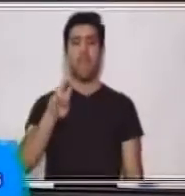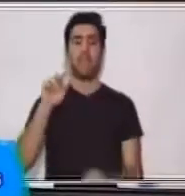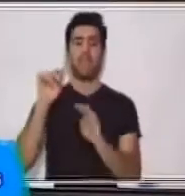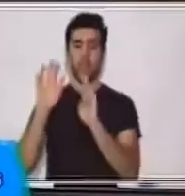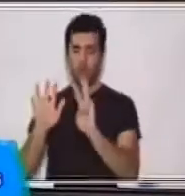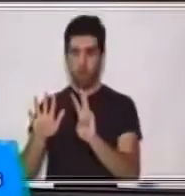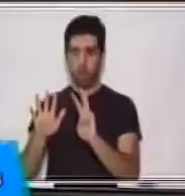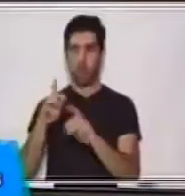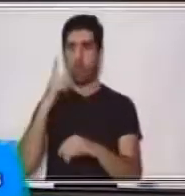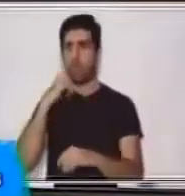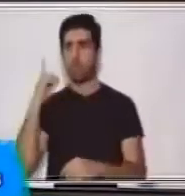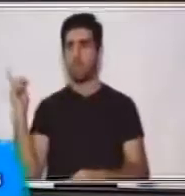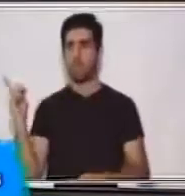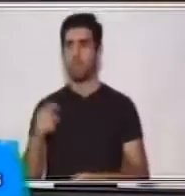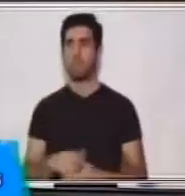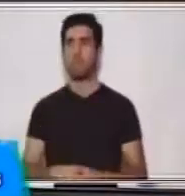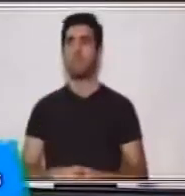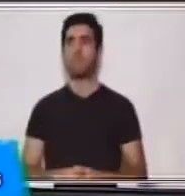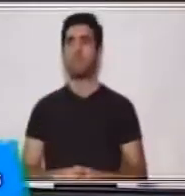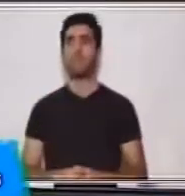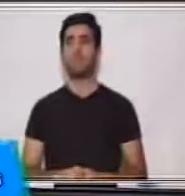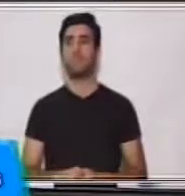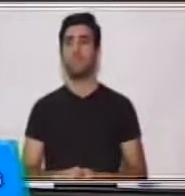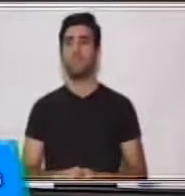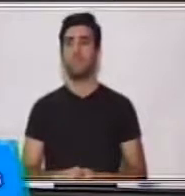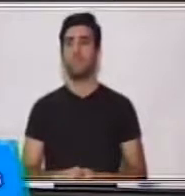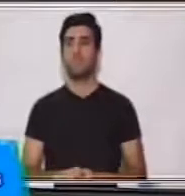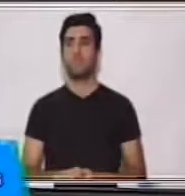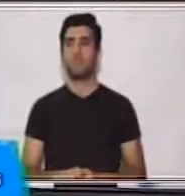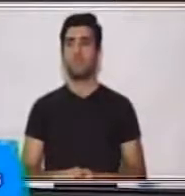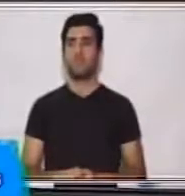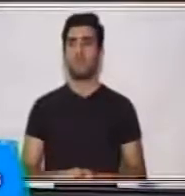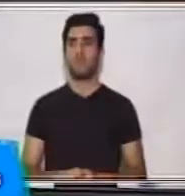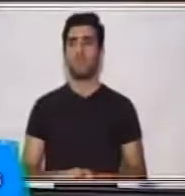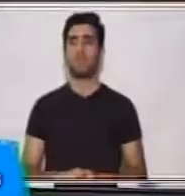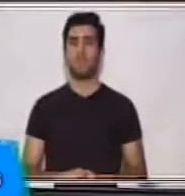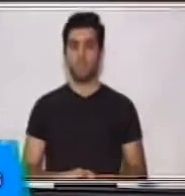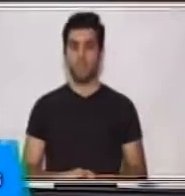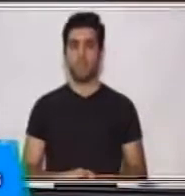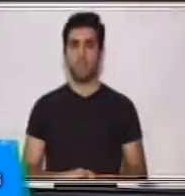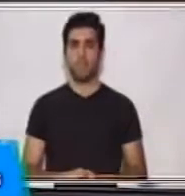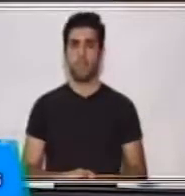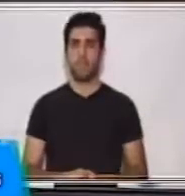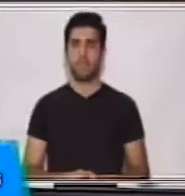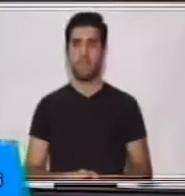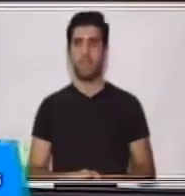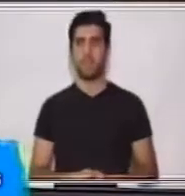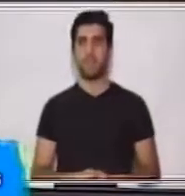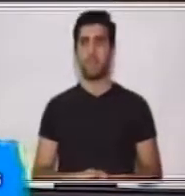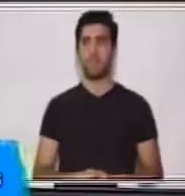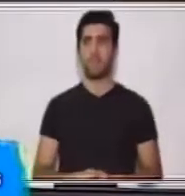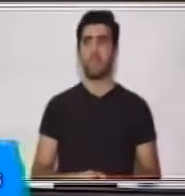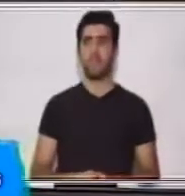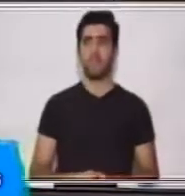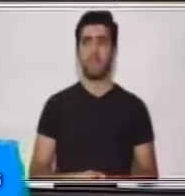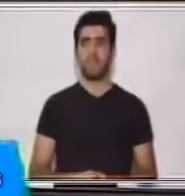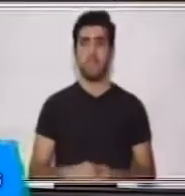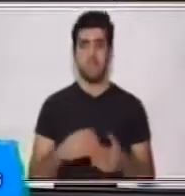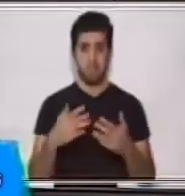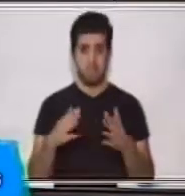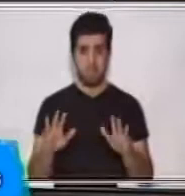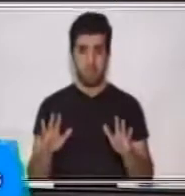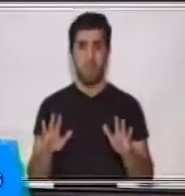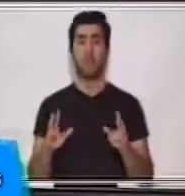será igual a 9 sobre el seno de 28 grados. Nuevamente